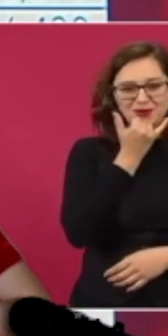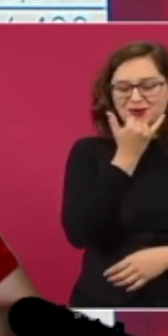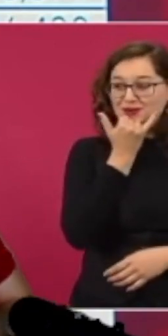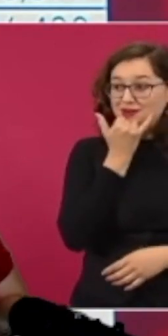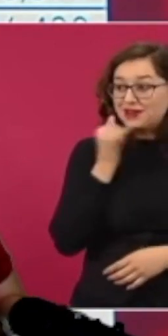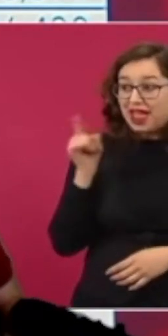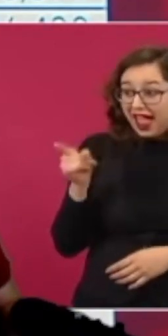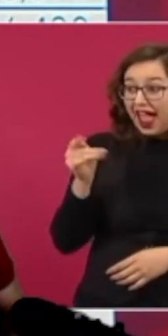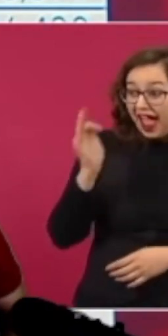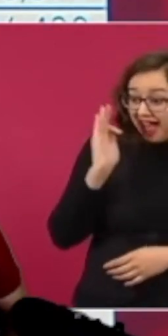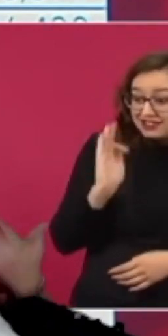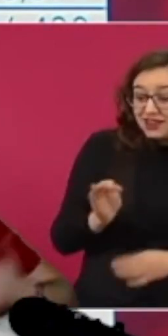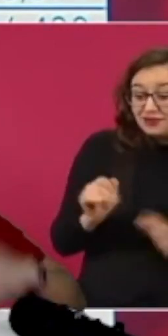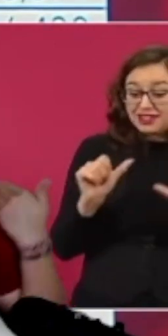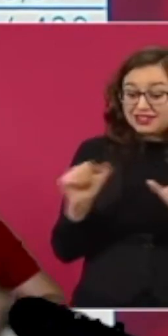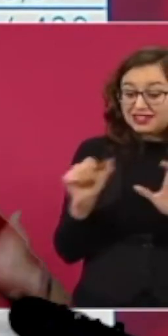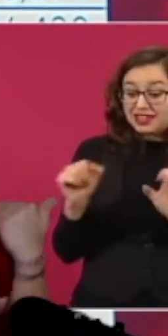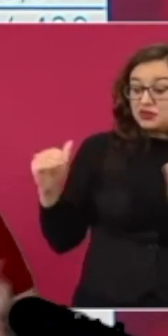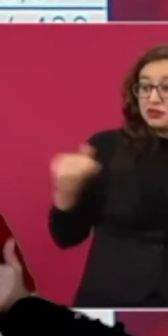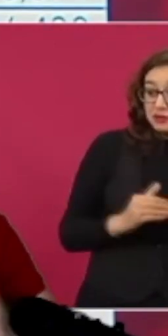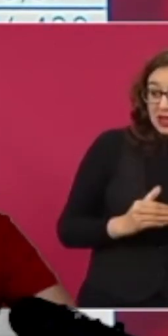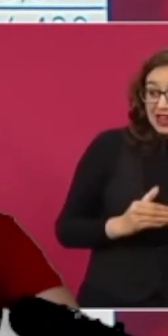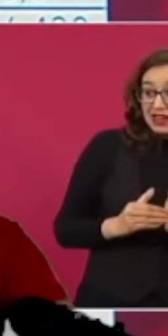servicio público es un corrupto.